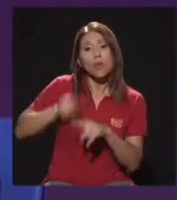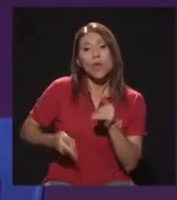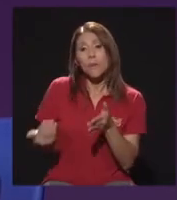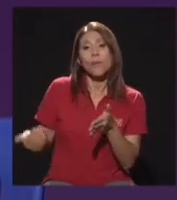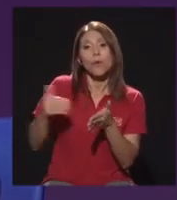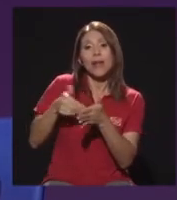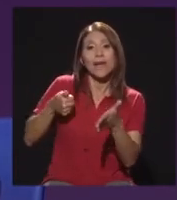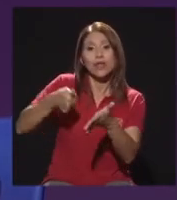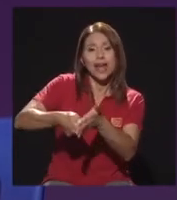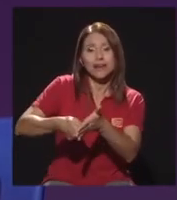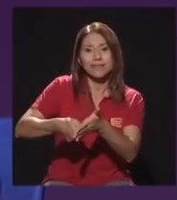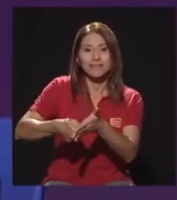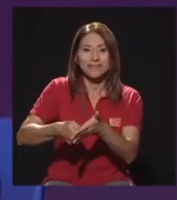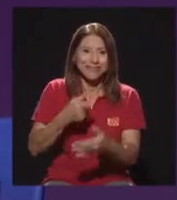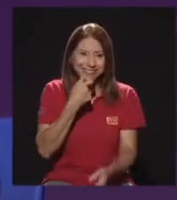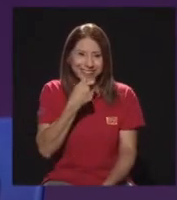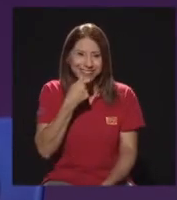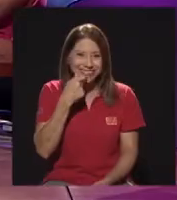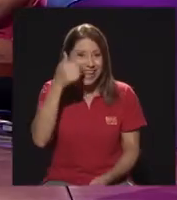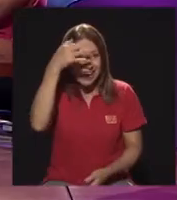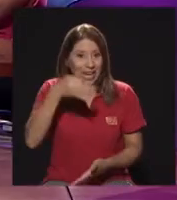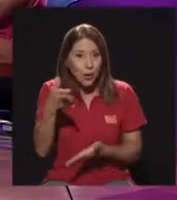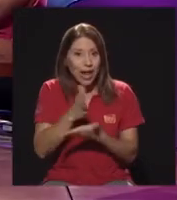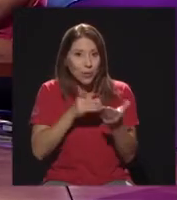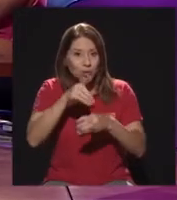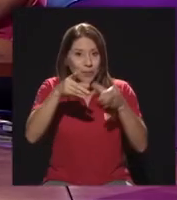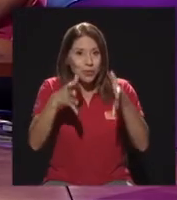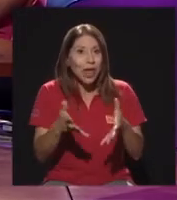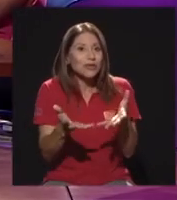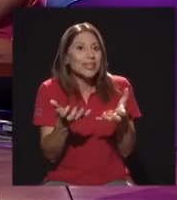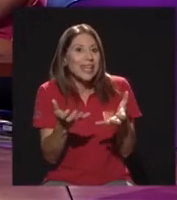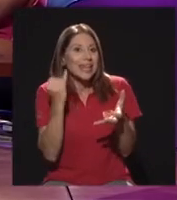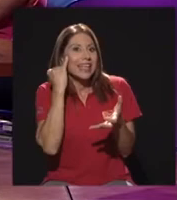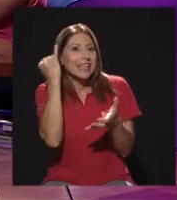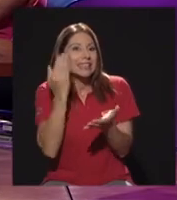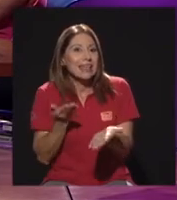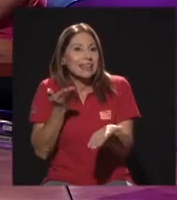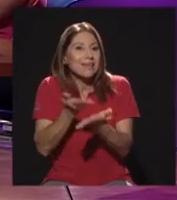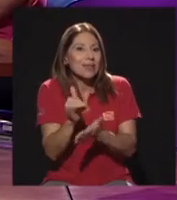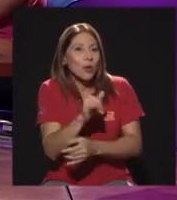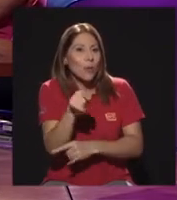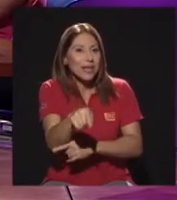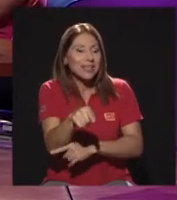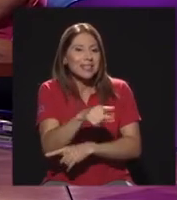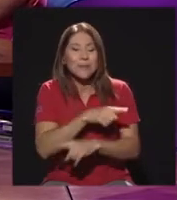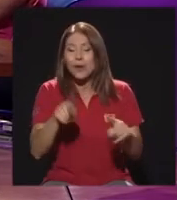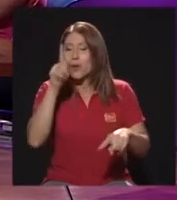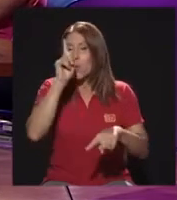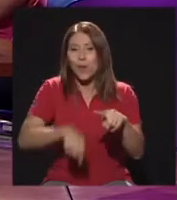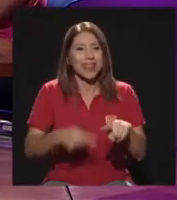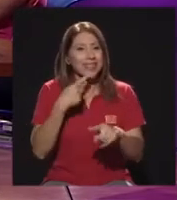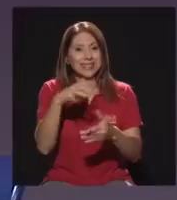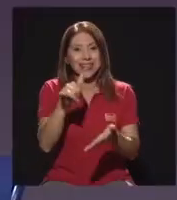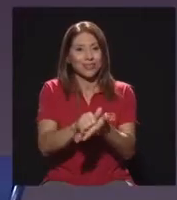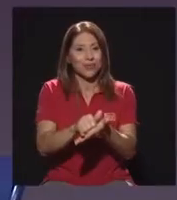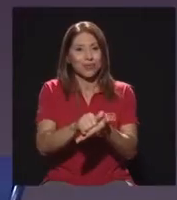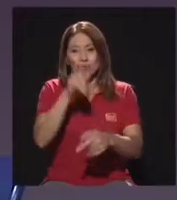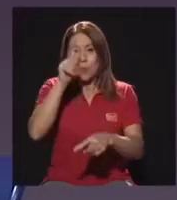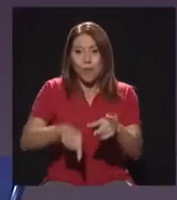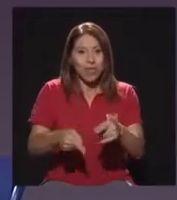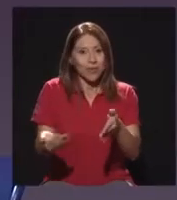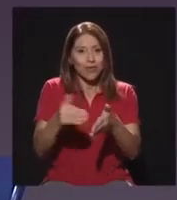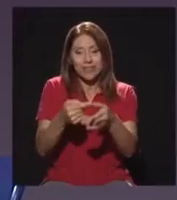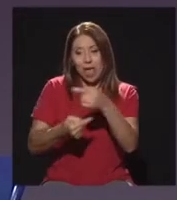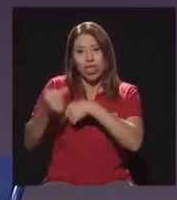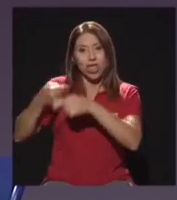diputados tendrían ganas de tener iniciativas como eso es verdad pero no se podría hacer entonces tenemos varios